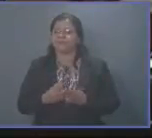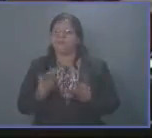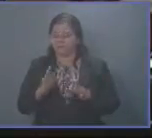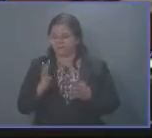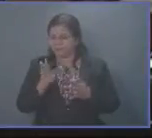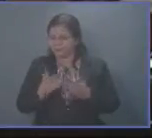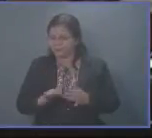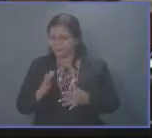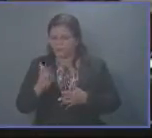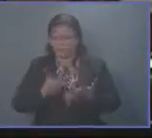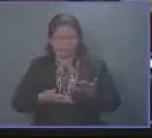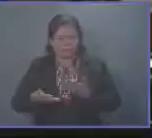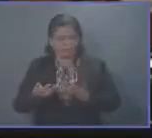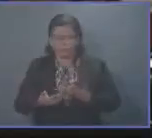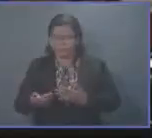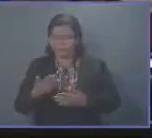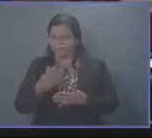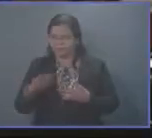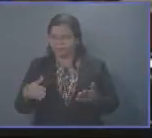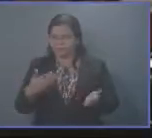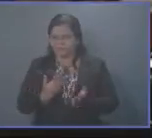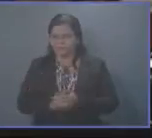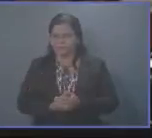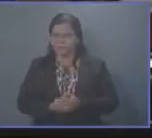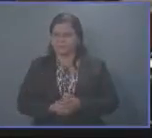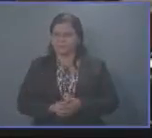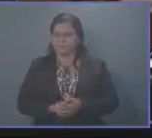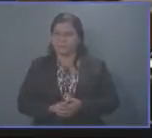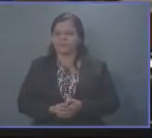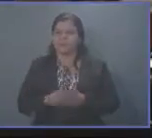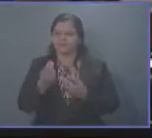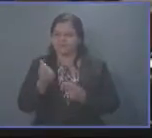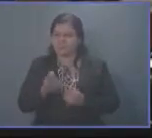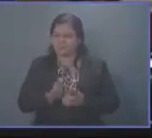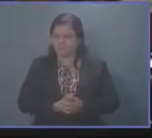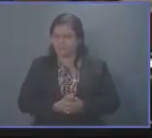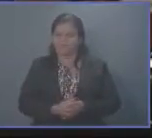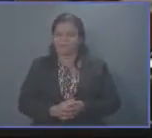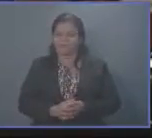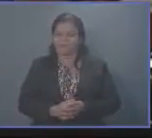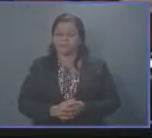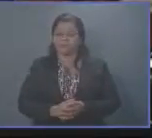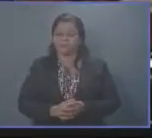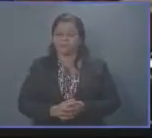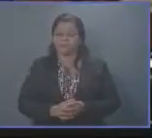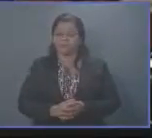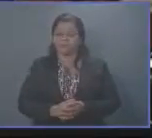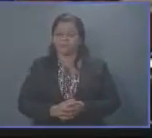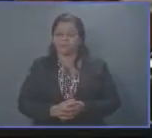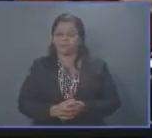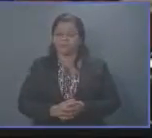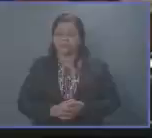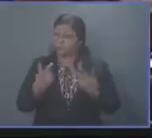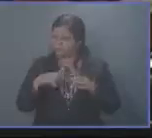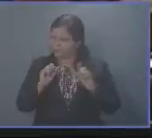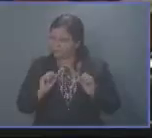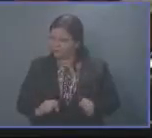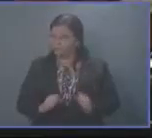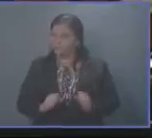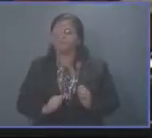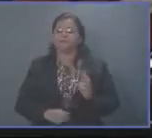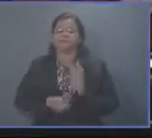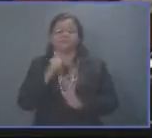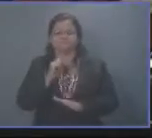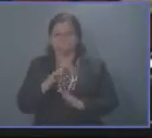comercio afiliado o para dispensar dinero en efectivo, el emisor o coemisor podrá enviar una alerta